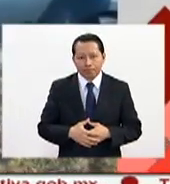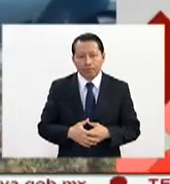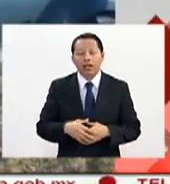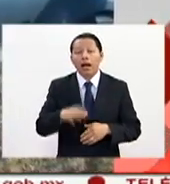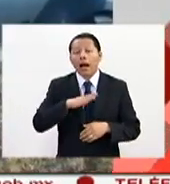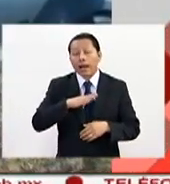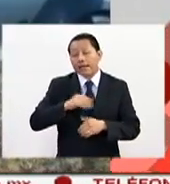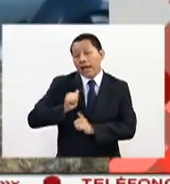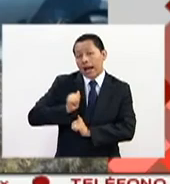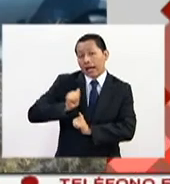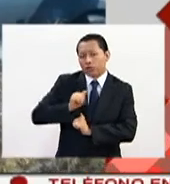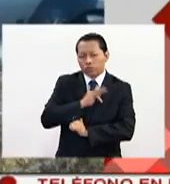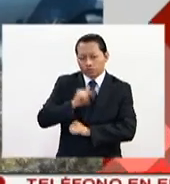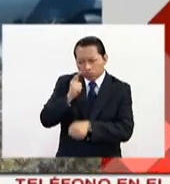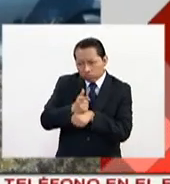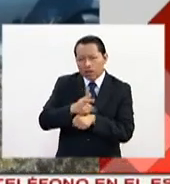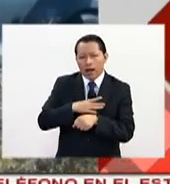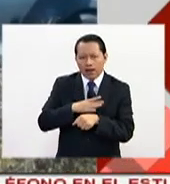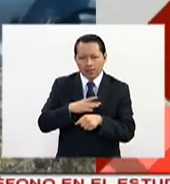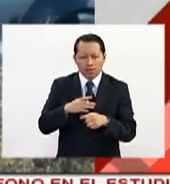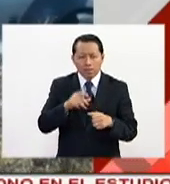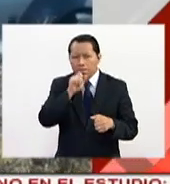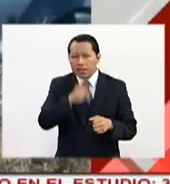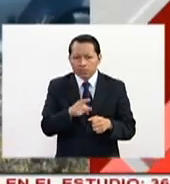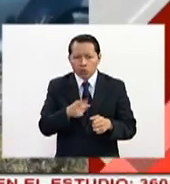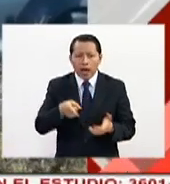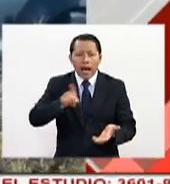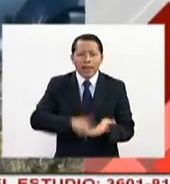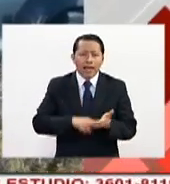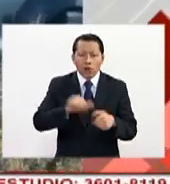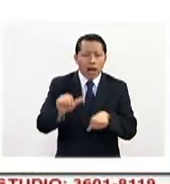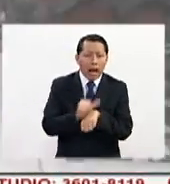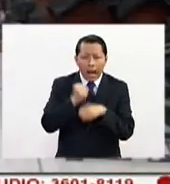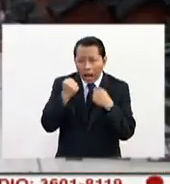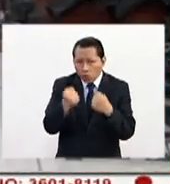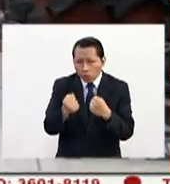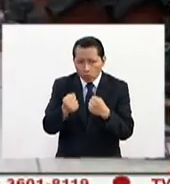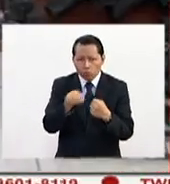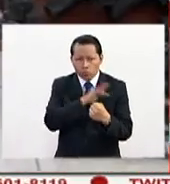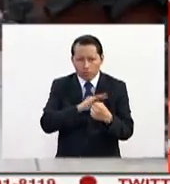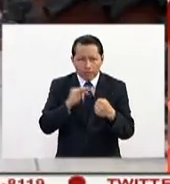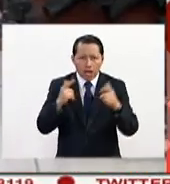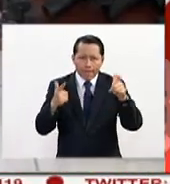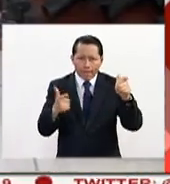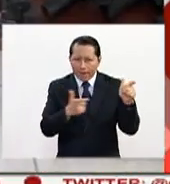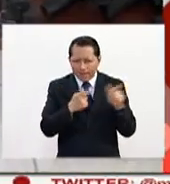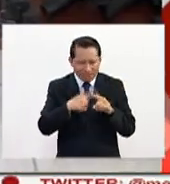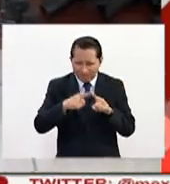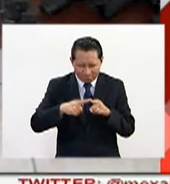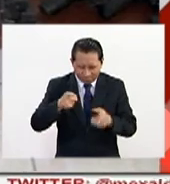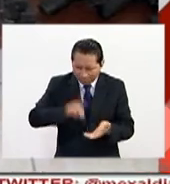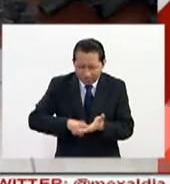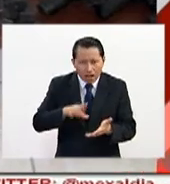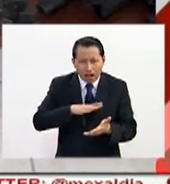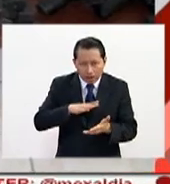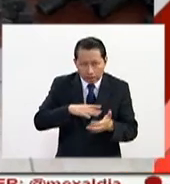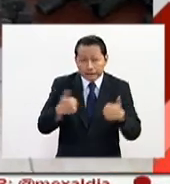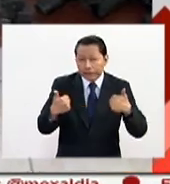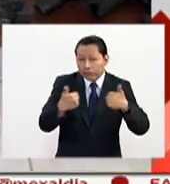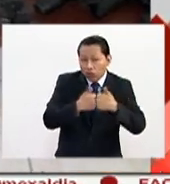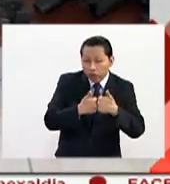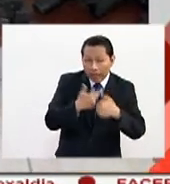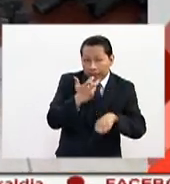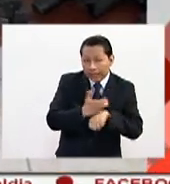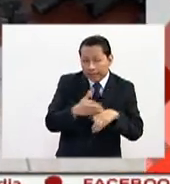Elementos del ejército localizaron un arsenal abandonado en el interior de un vehículo junto a la carretera federal, cerca de la frontera con Estados